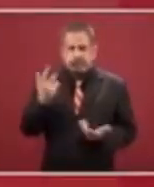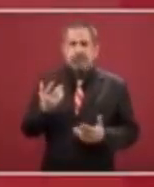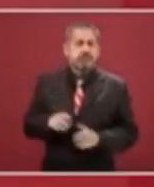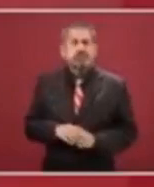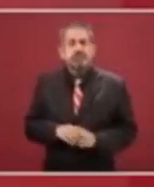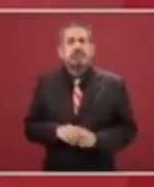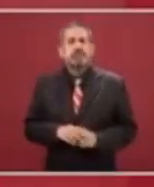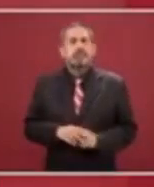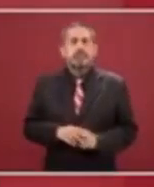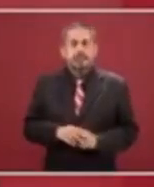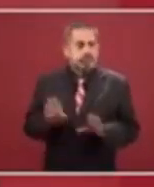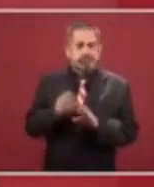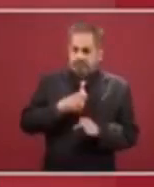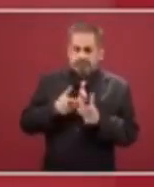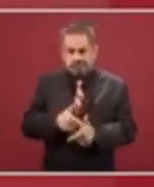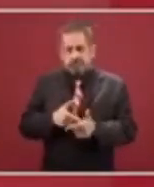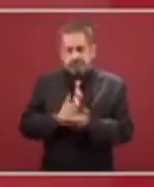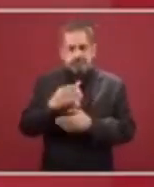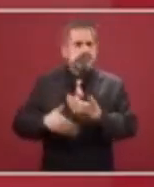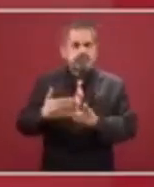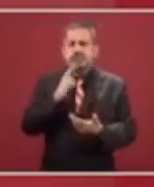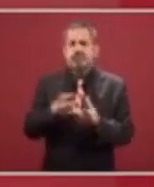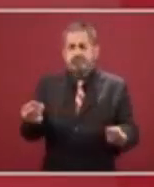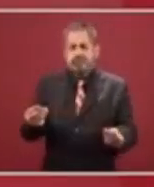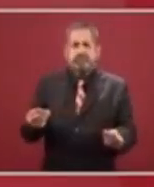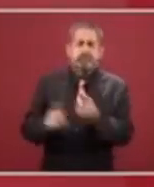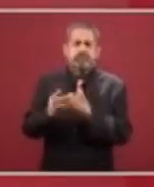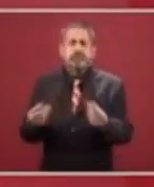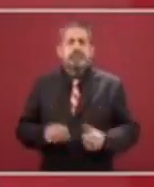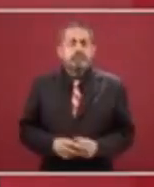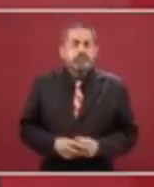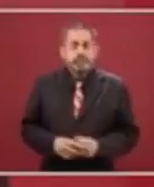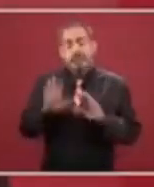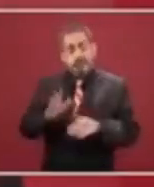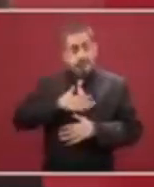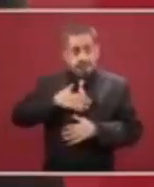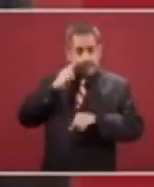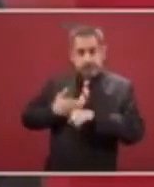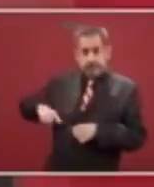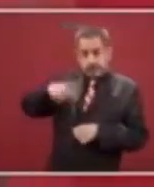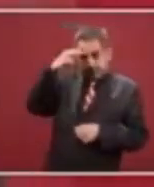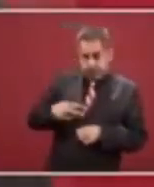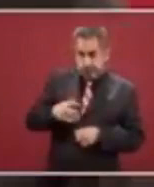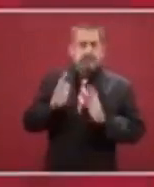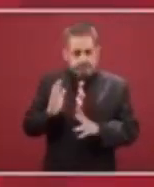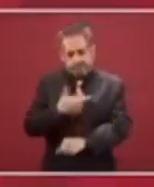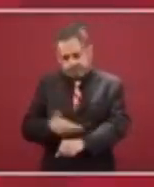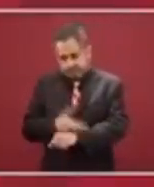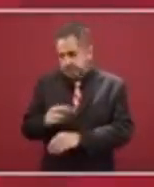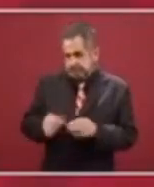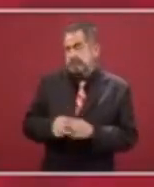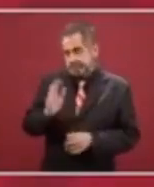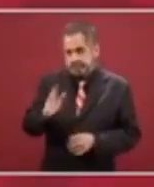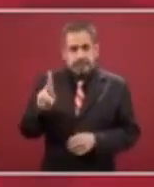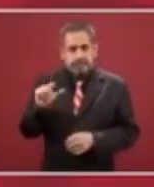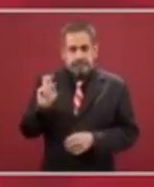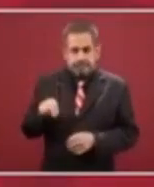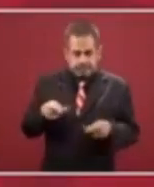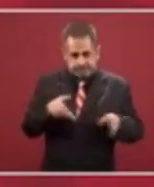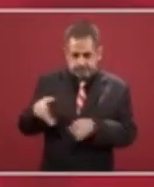paliarla, enfrentarla y resolver los problemas. En lo que a nosotros corresponde, ya estamos haciendo un